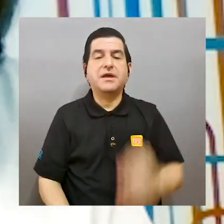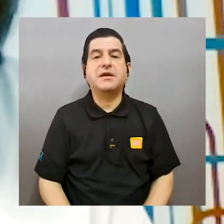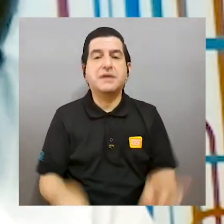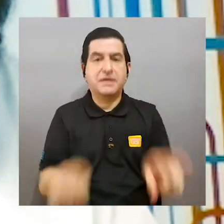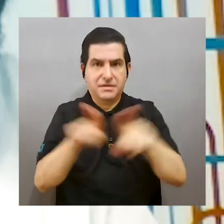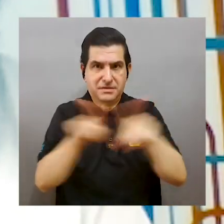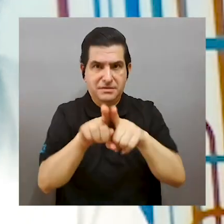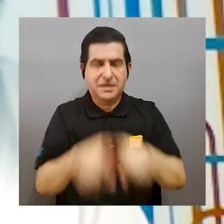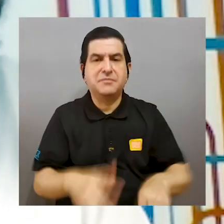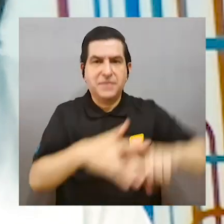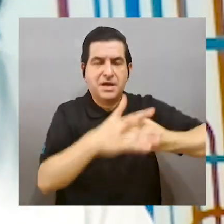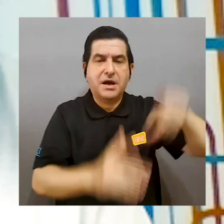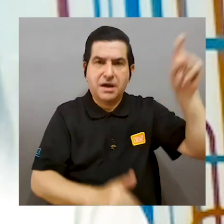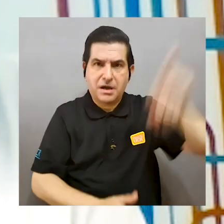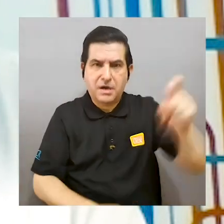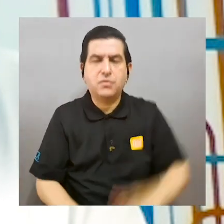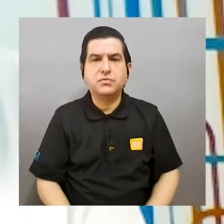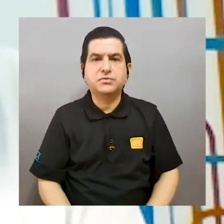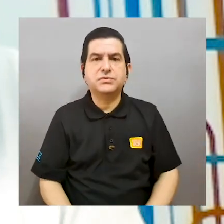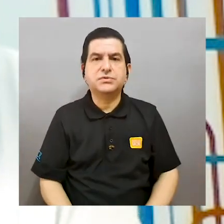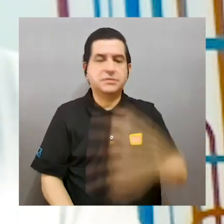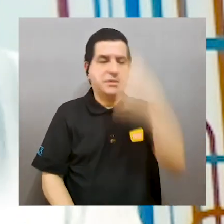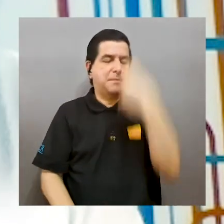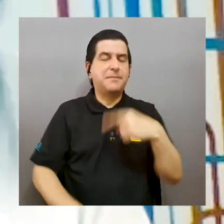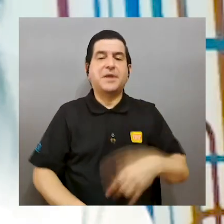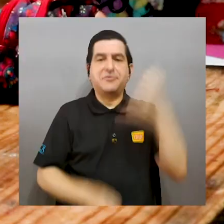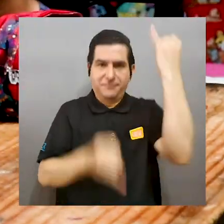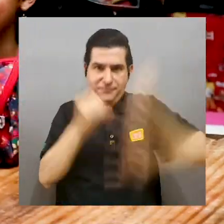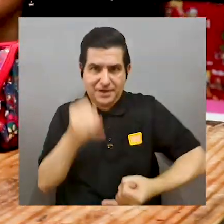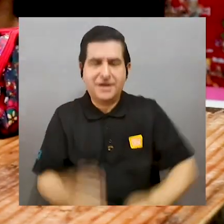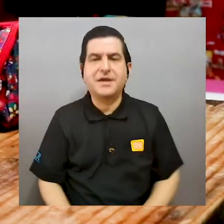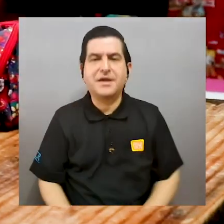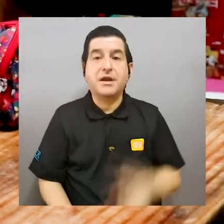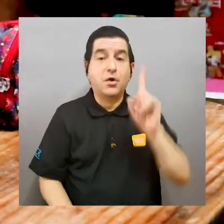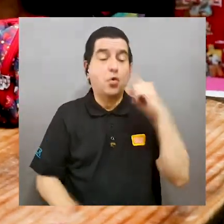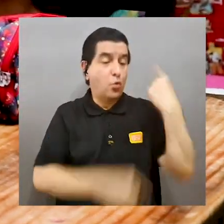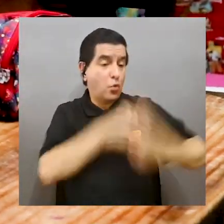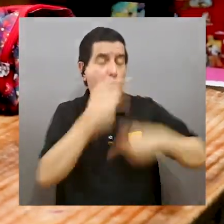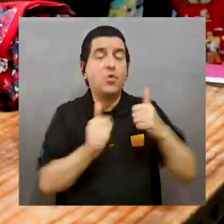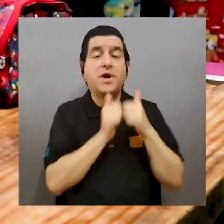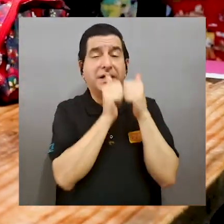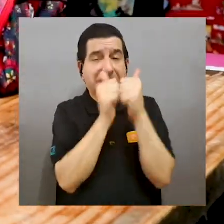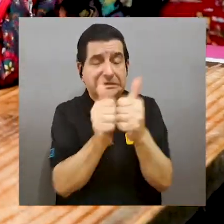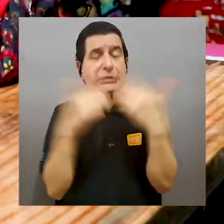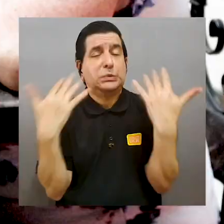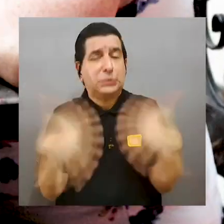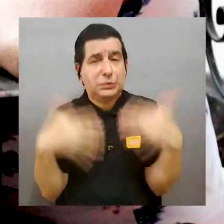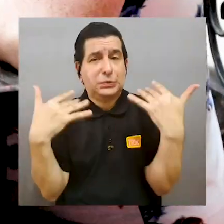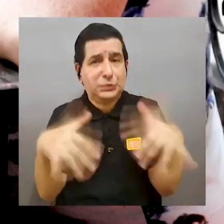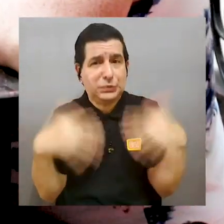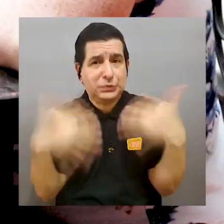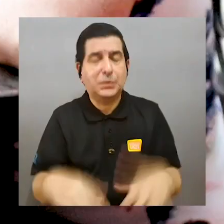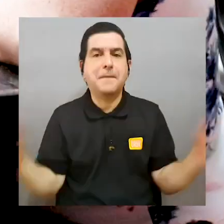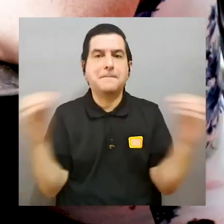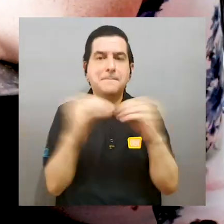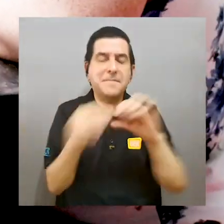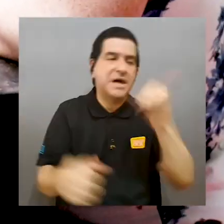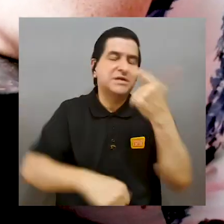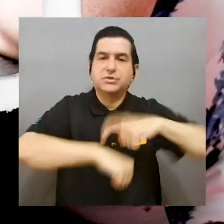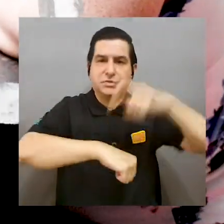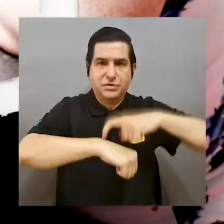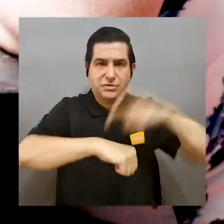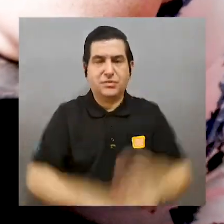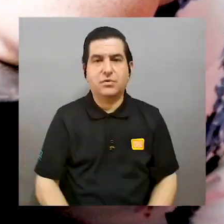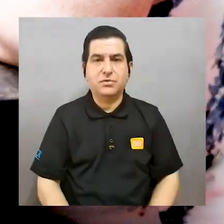corresponderá también hacer los ajustes necesarios con los perfiles de salida. Entonces es una generación que tenemos que acompañar mucho, más que en